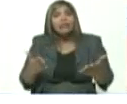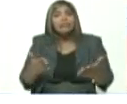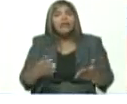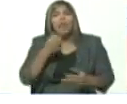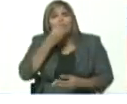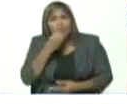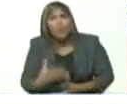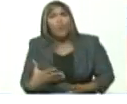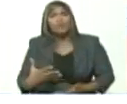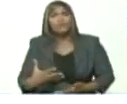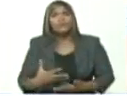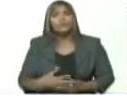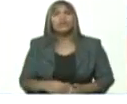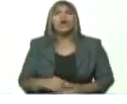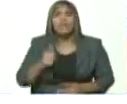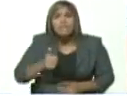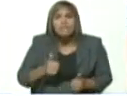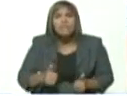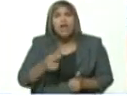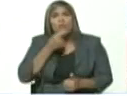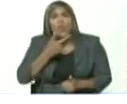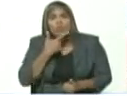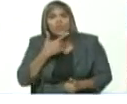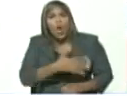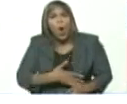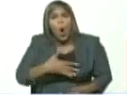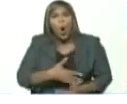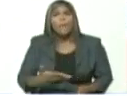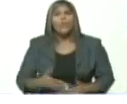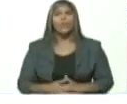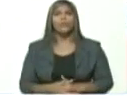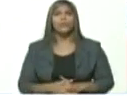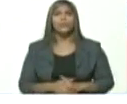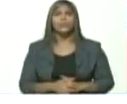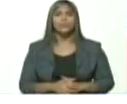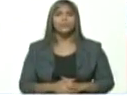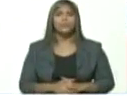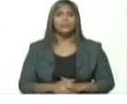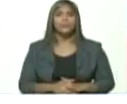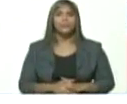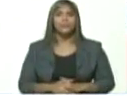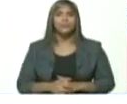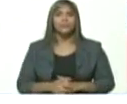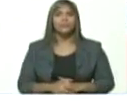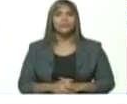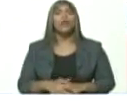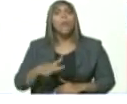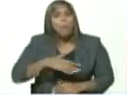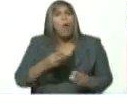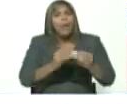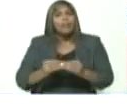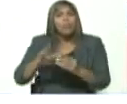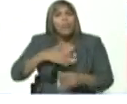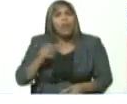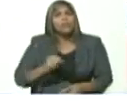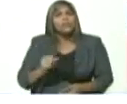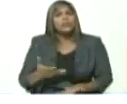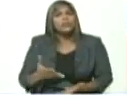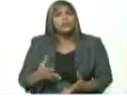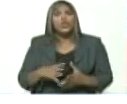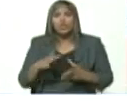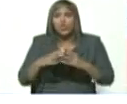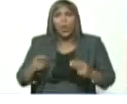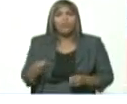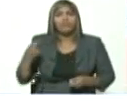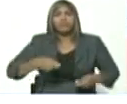digna, suficiente, bella, cómoda. Y la podemos lograr si ponemos todos los